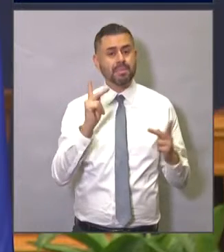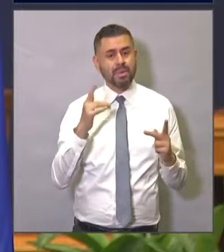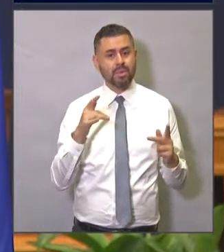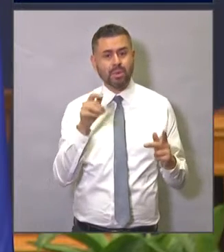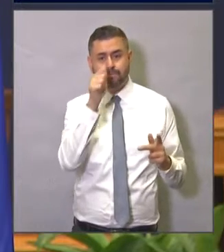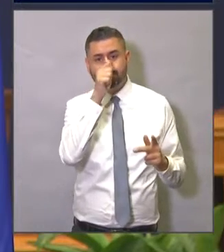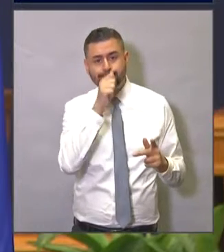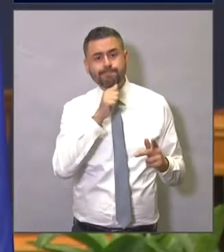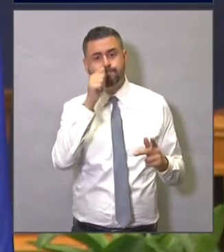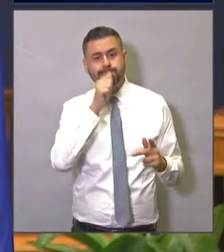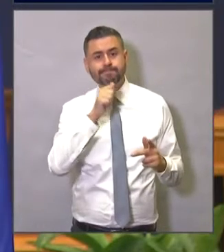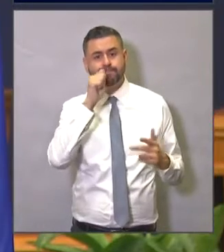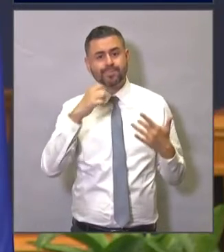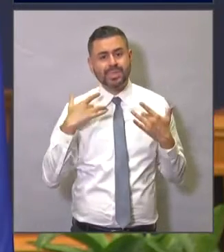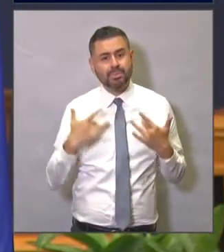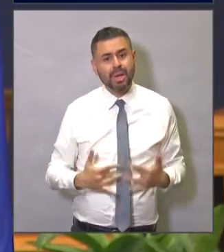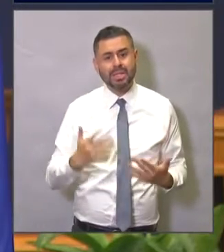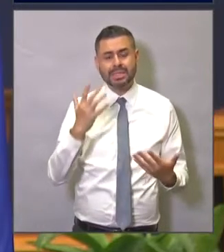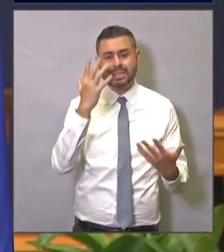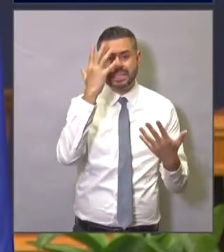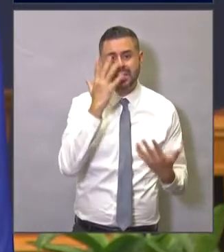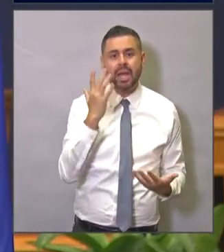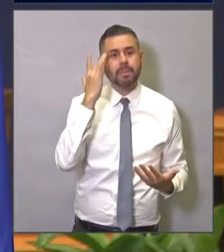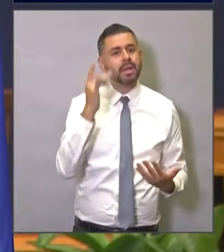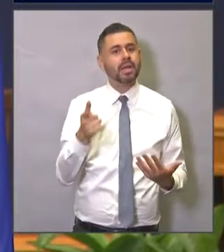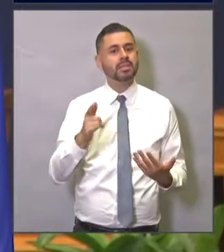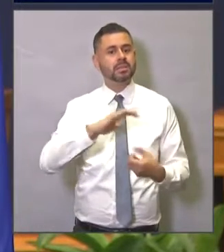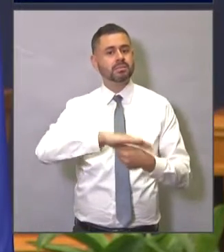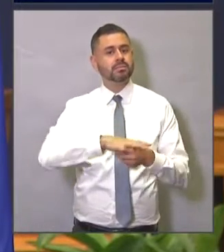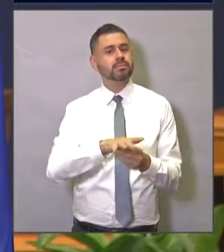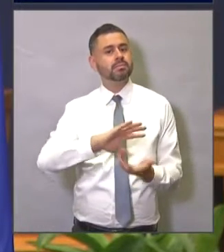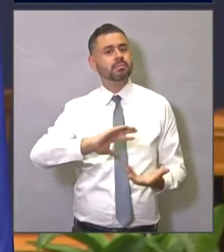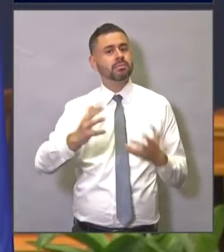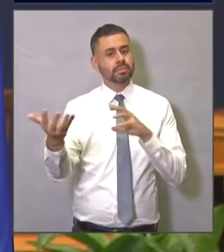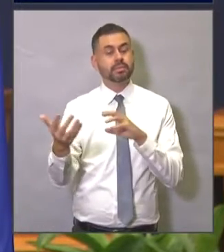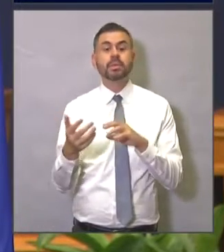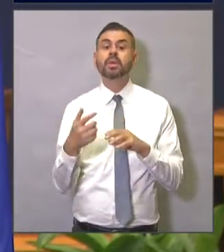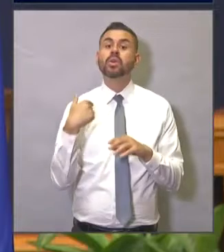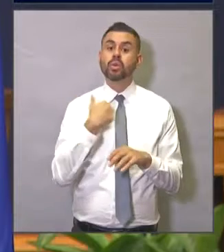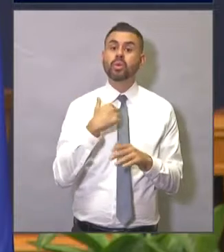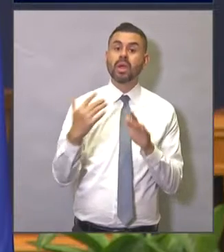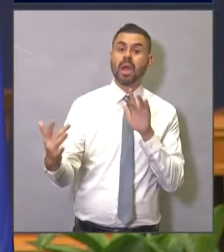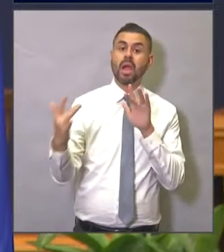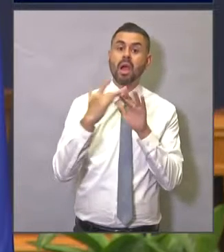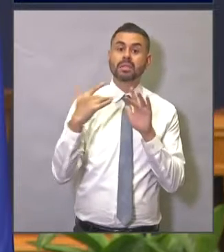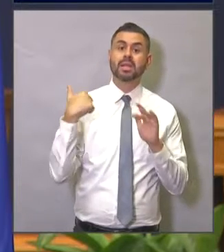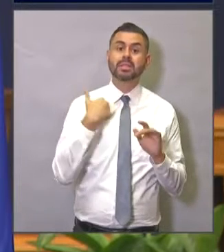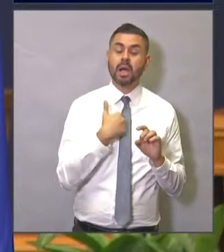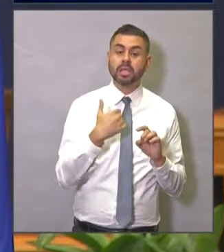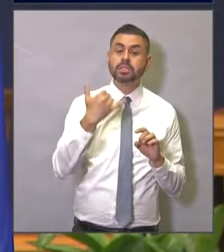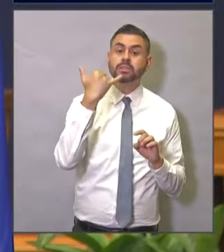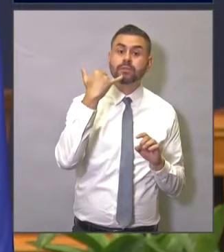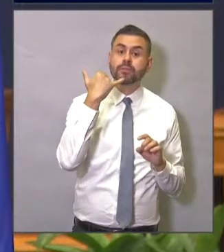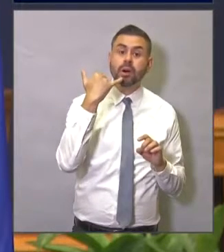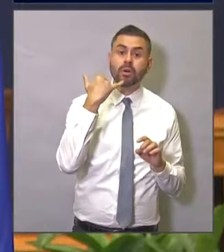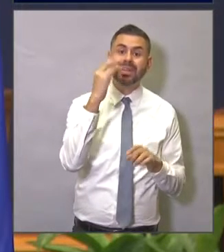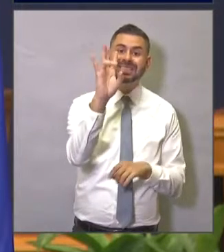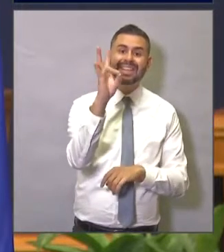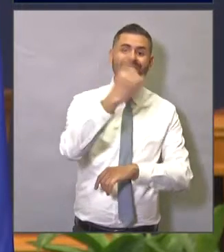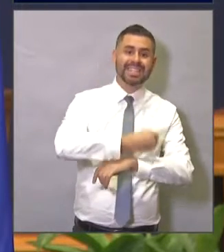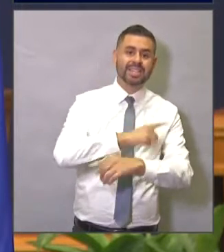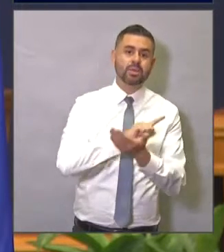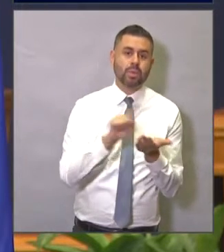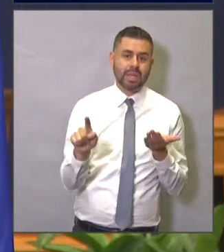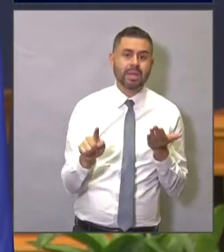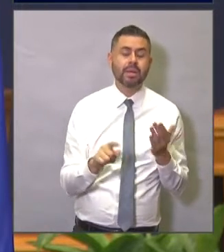disponible. La línea de ayuda del Departamento de Salud Mental opera las 24 horas al día, los 7 días de la